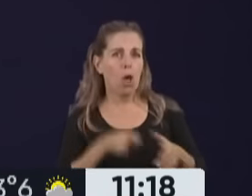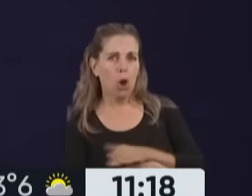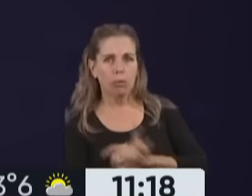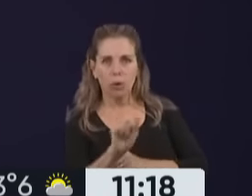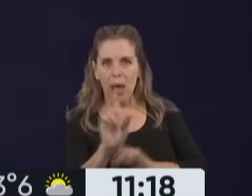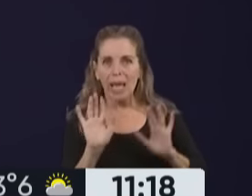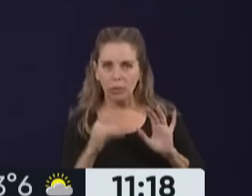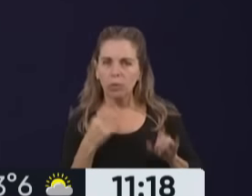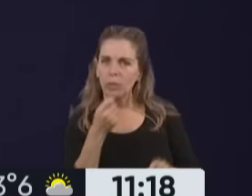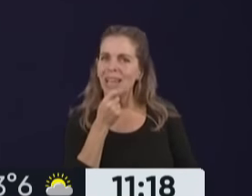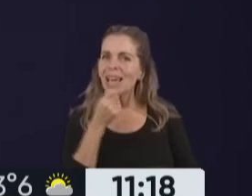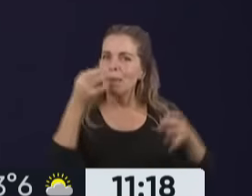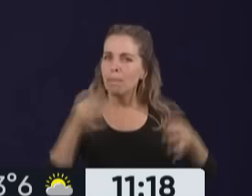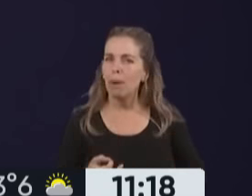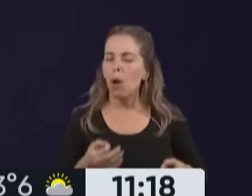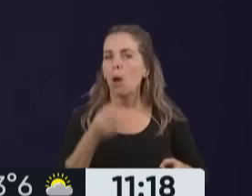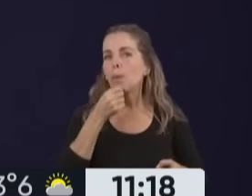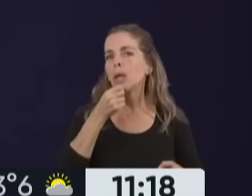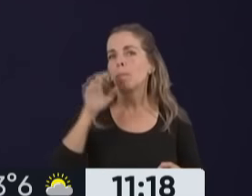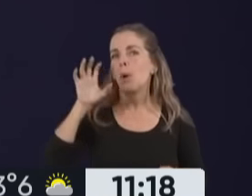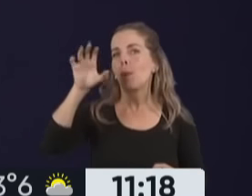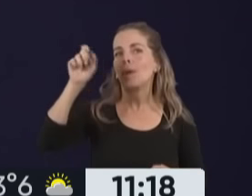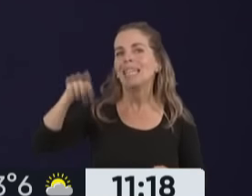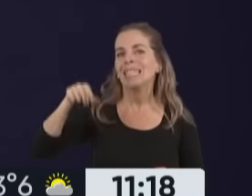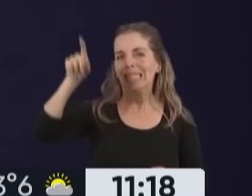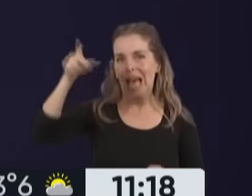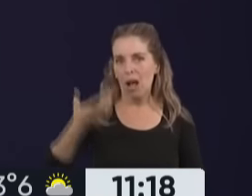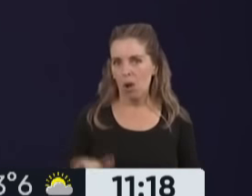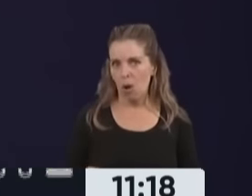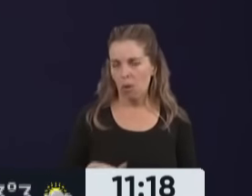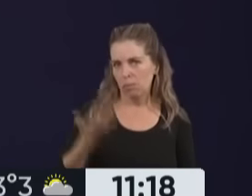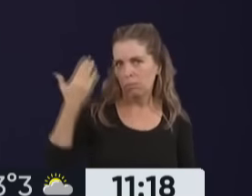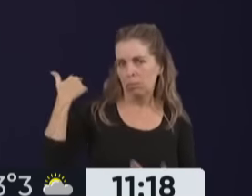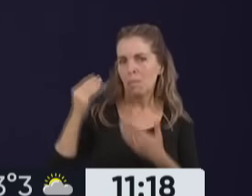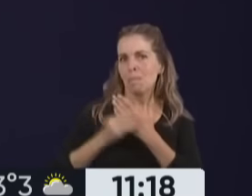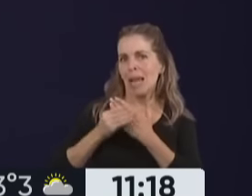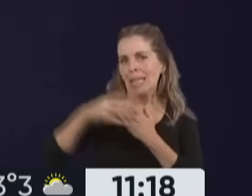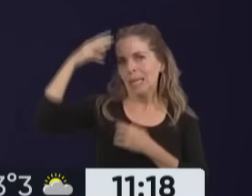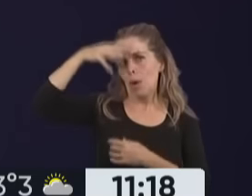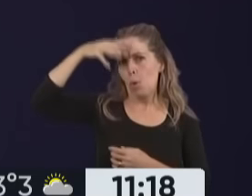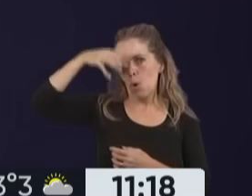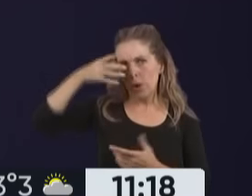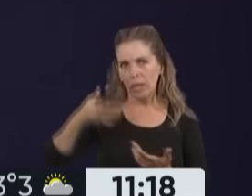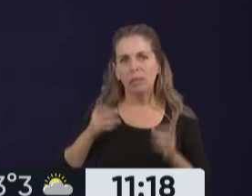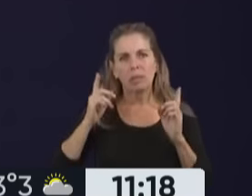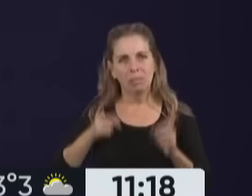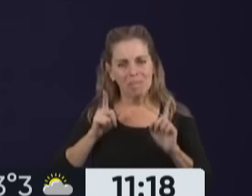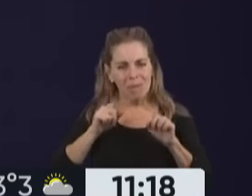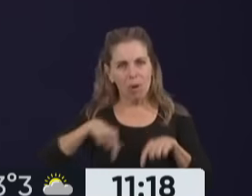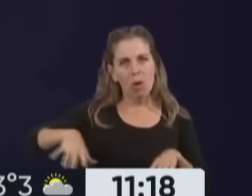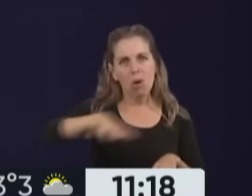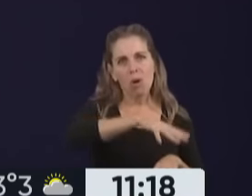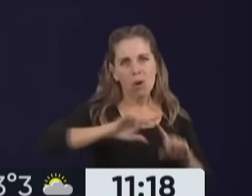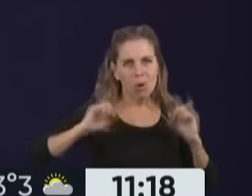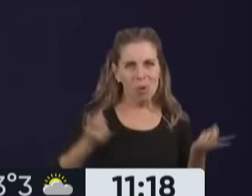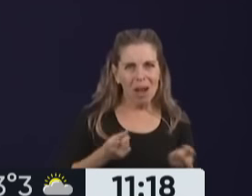siempre lo pongo de ejemplo, ¿no? El caso de Chaco, que en su momento la ministra Patricia Bullrich en esta misma sala les